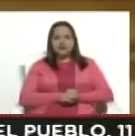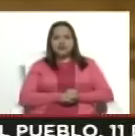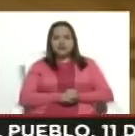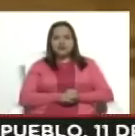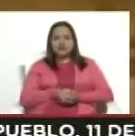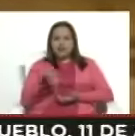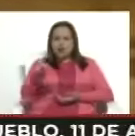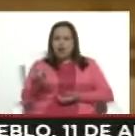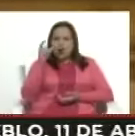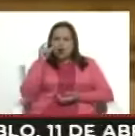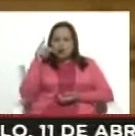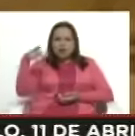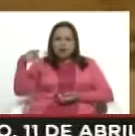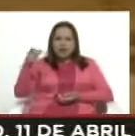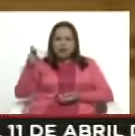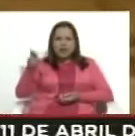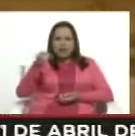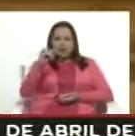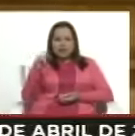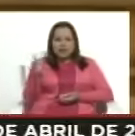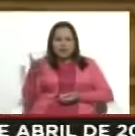estoy?